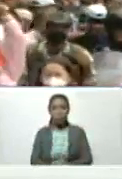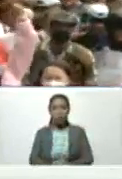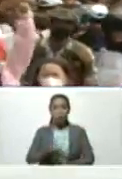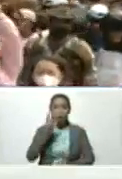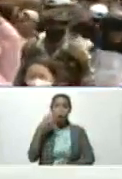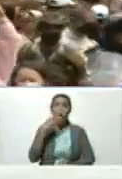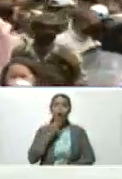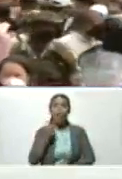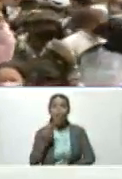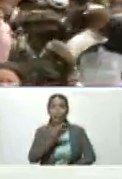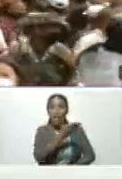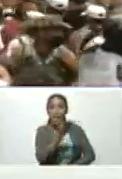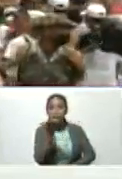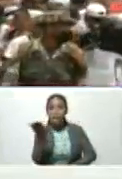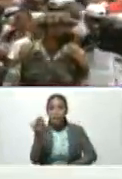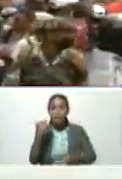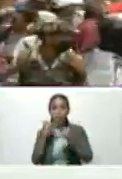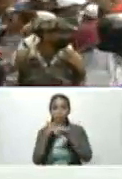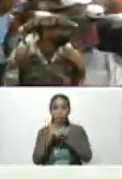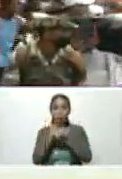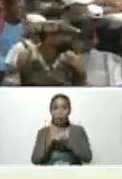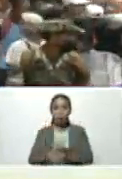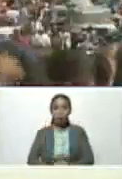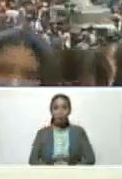muchachos igual que ustedes